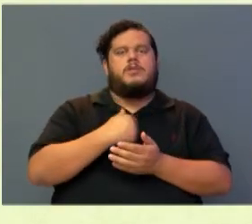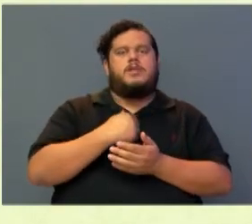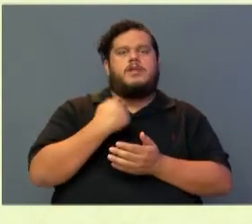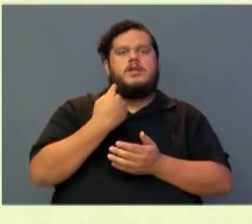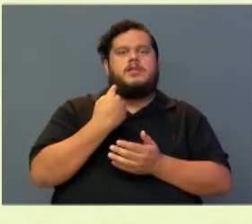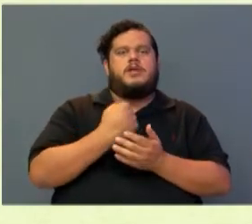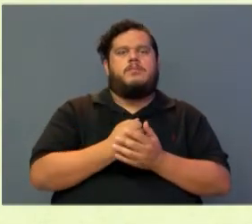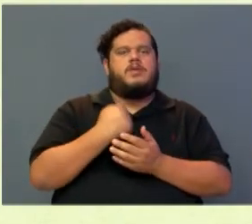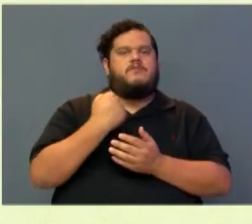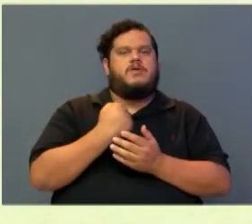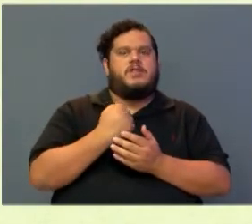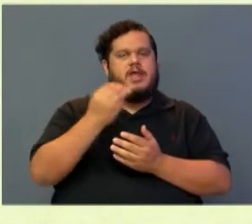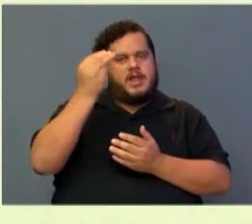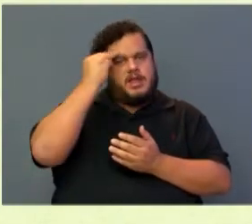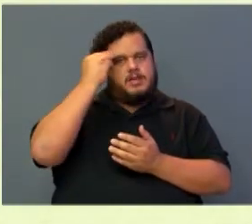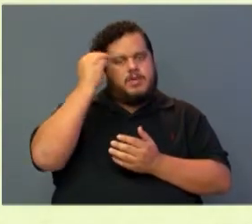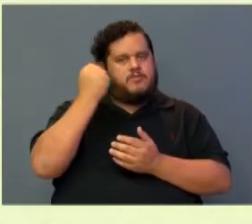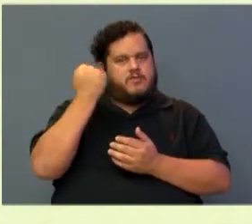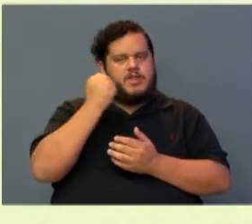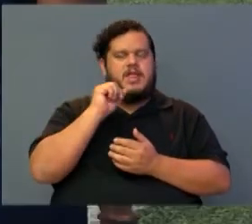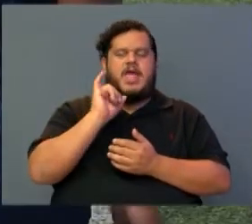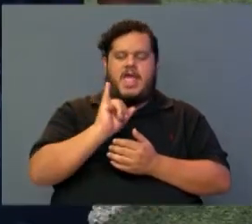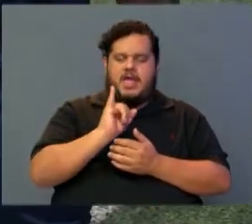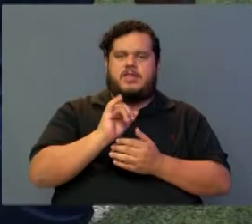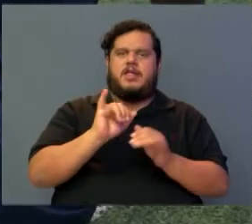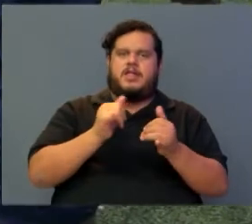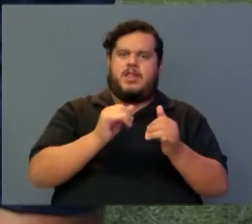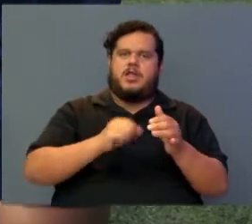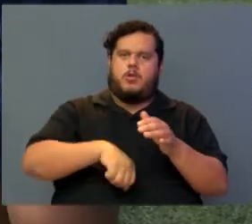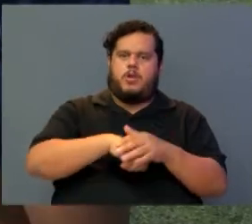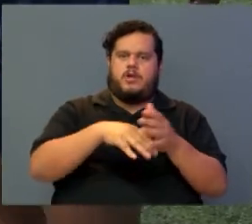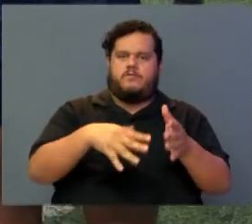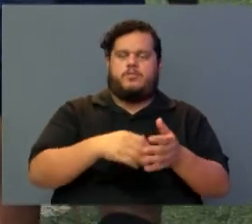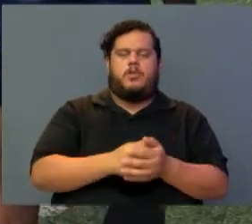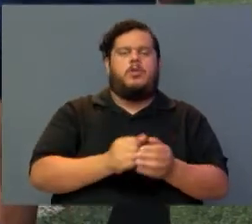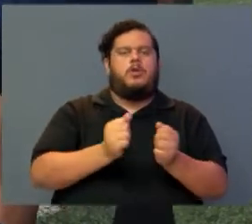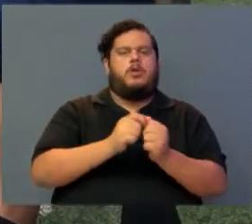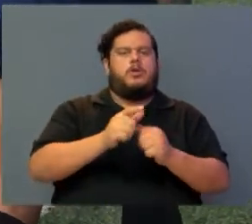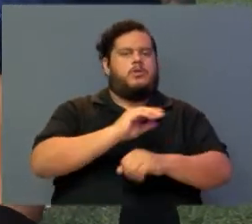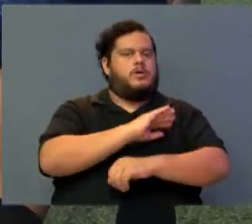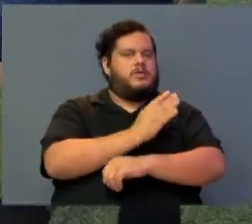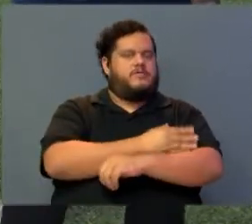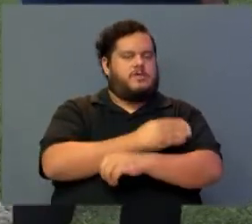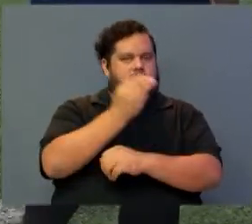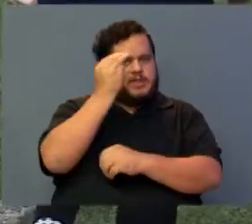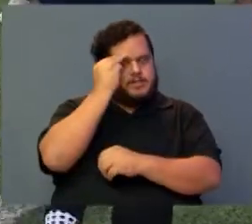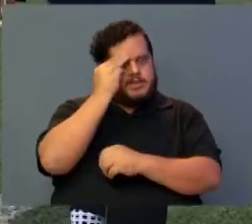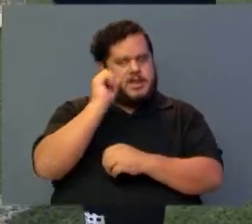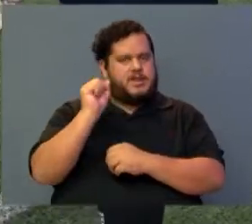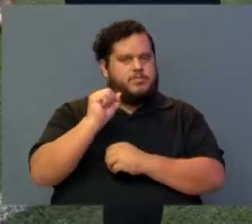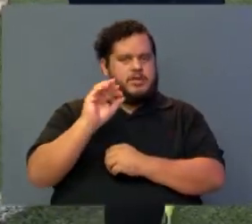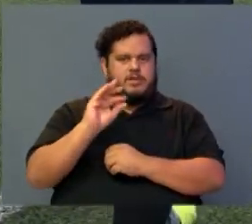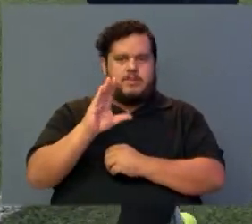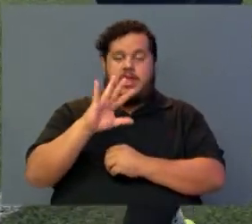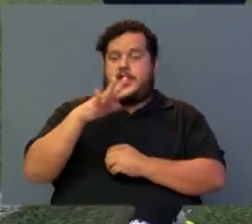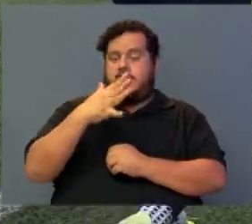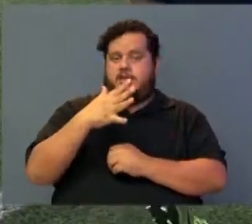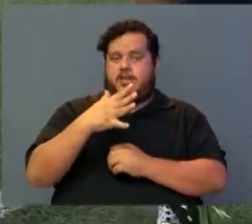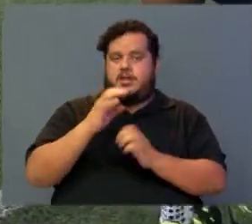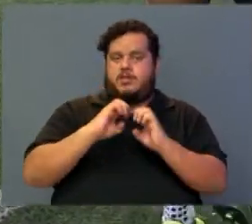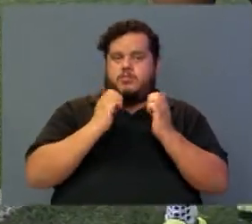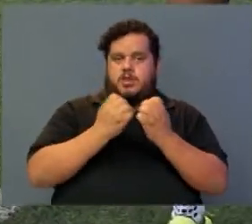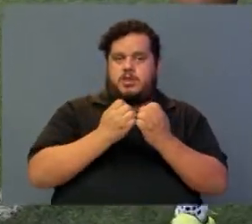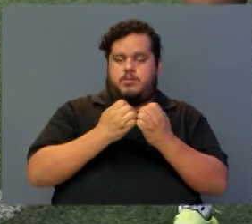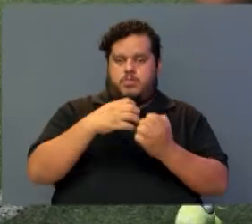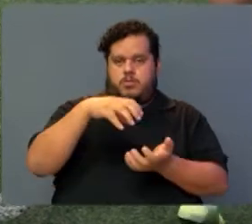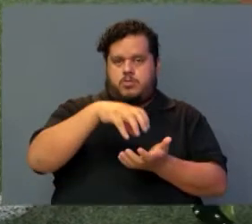El que tiene la mente más fuerte es el que juega fútbol. Y con esa fortaleza mental, Sporting es su quinto equipo en el fútbol local, tras